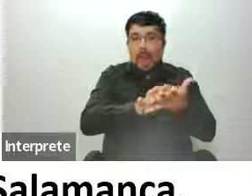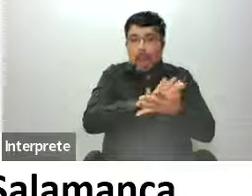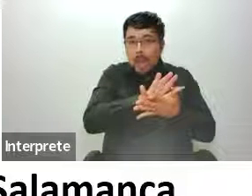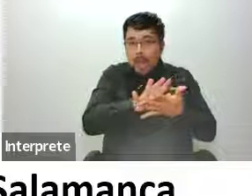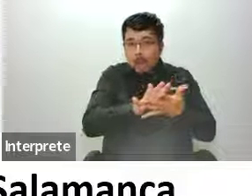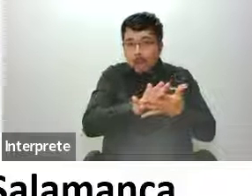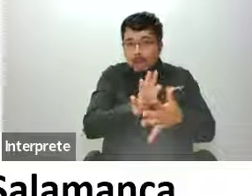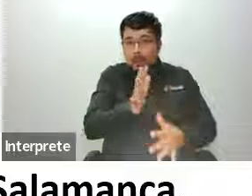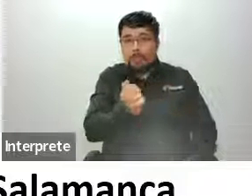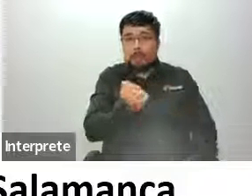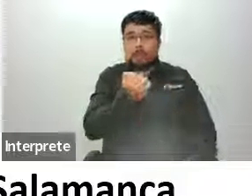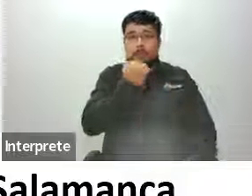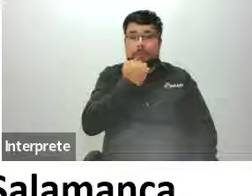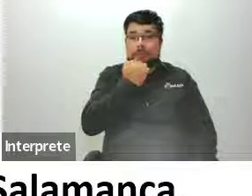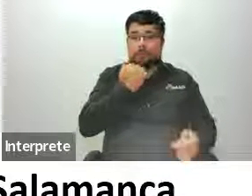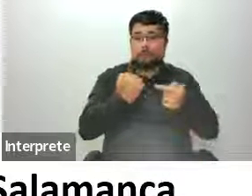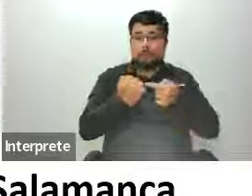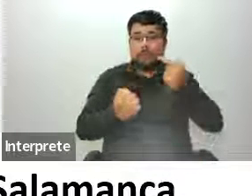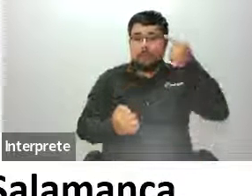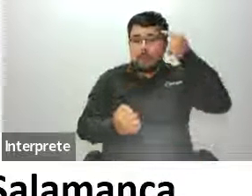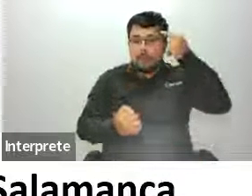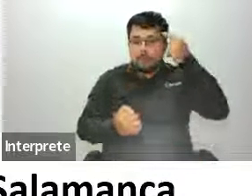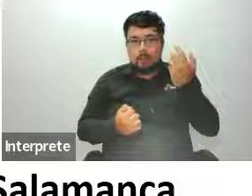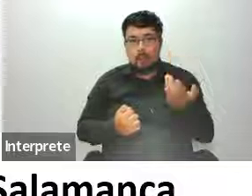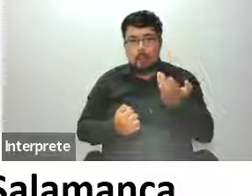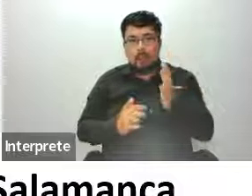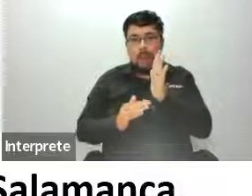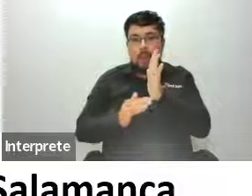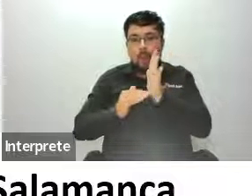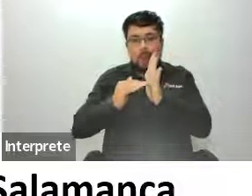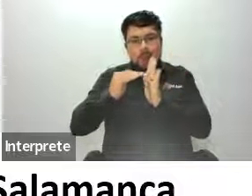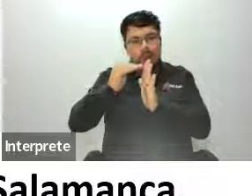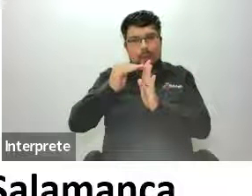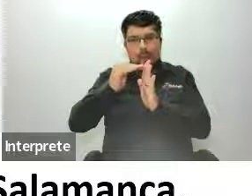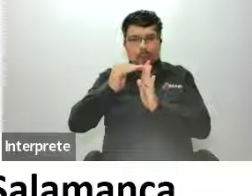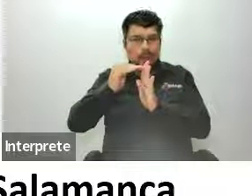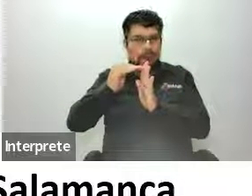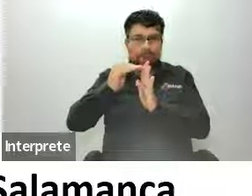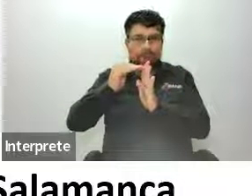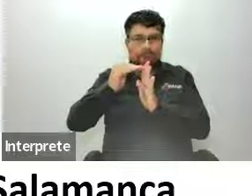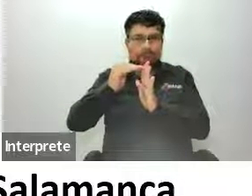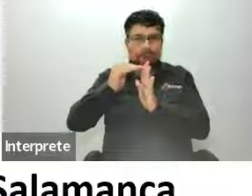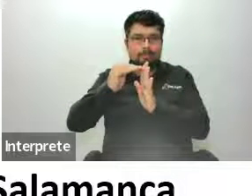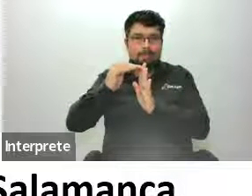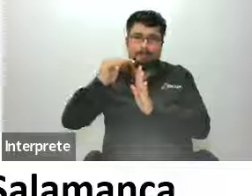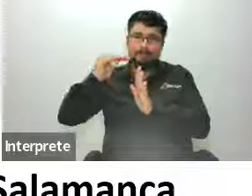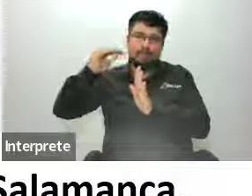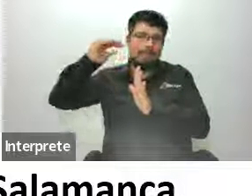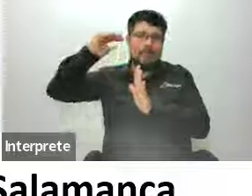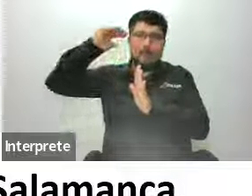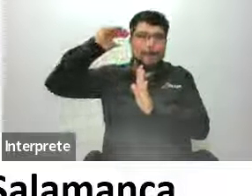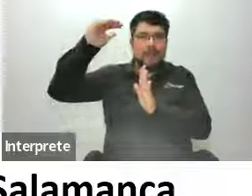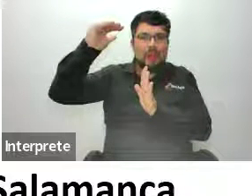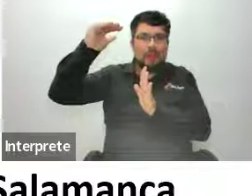erróneamente creemos que tiene un nivel de prestigio mayor, ¿no? Un alto nivel, un nivel de